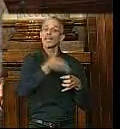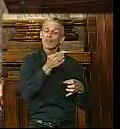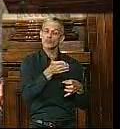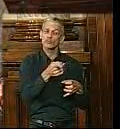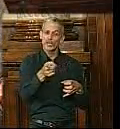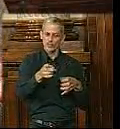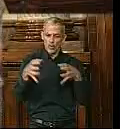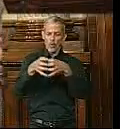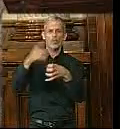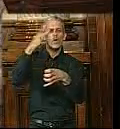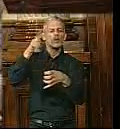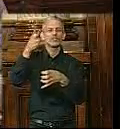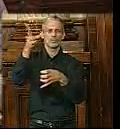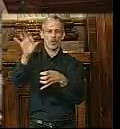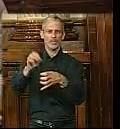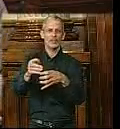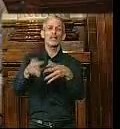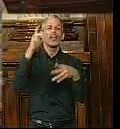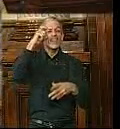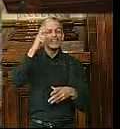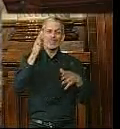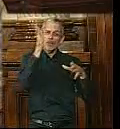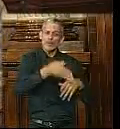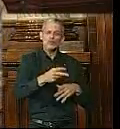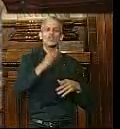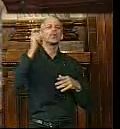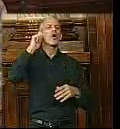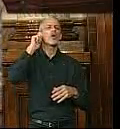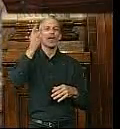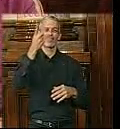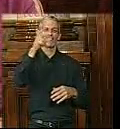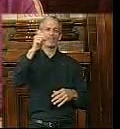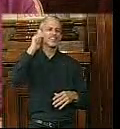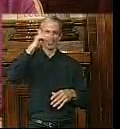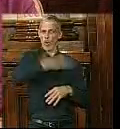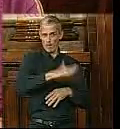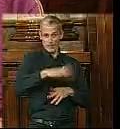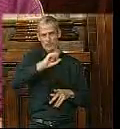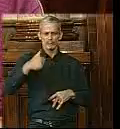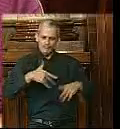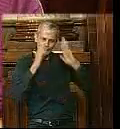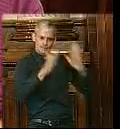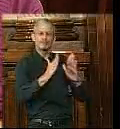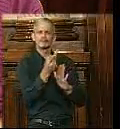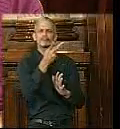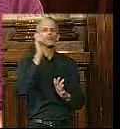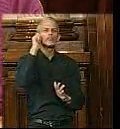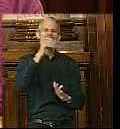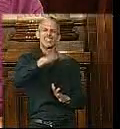10% exactamente, de menores de 20 años. 20 años, exactamente. Entonces, que es la población con la que nosotros trabajamos. Ese es el